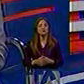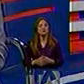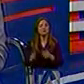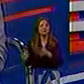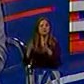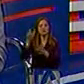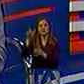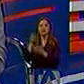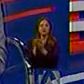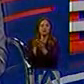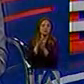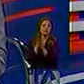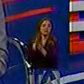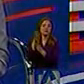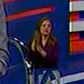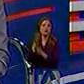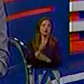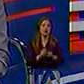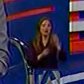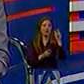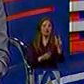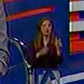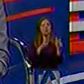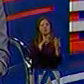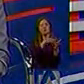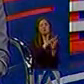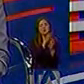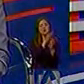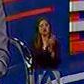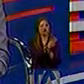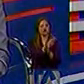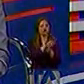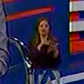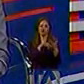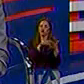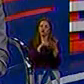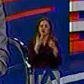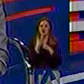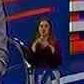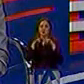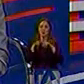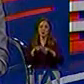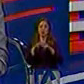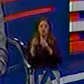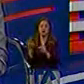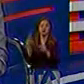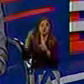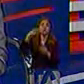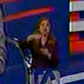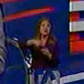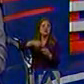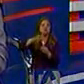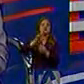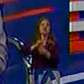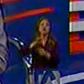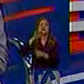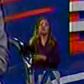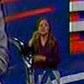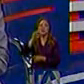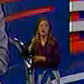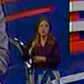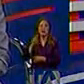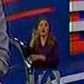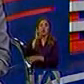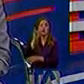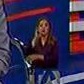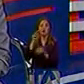Y un analista económico y un académico coinciden en que es adecuado revisar el subsidio del diésel industrial. Aseguran que los grandes grupos industriales están